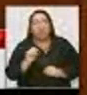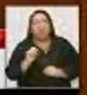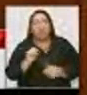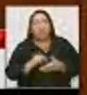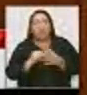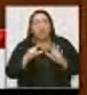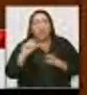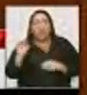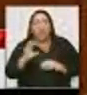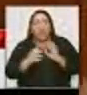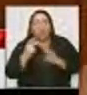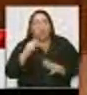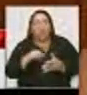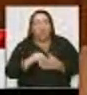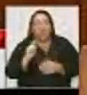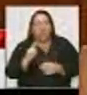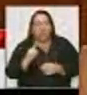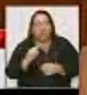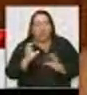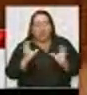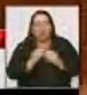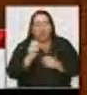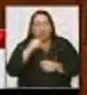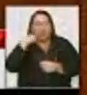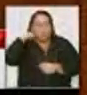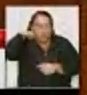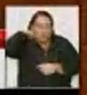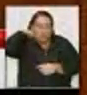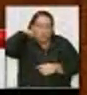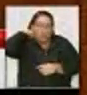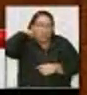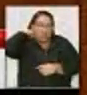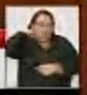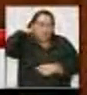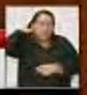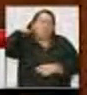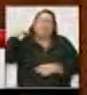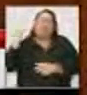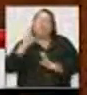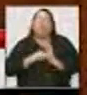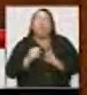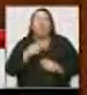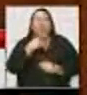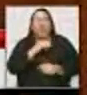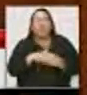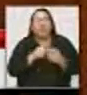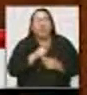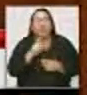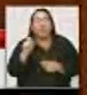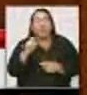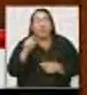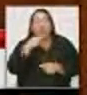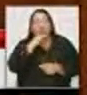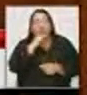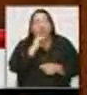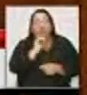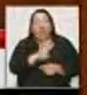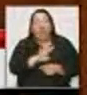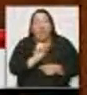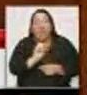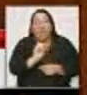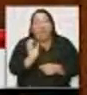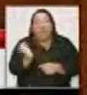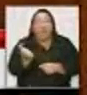una diferencia de 12.1 puntos porcentuales desfavorables para las mujeres. Es decir, de cada 100 mujeres,